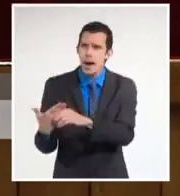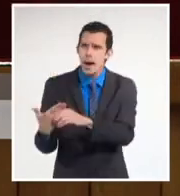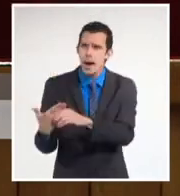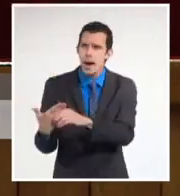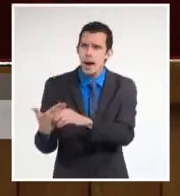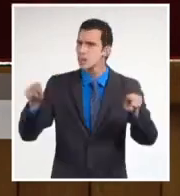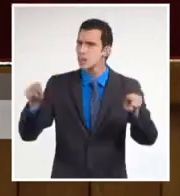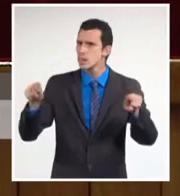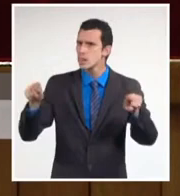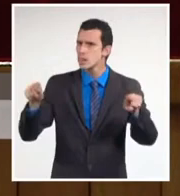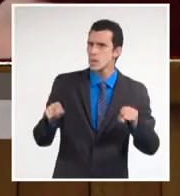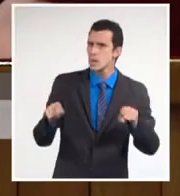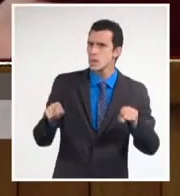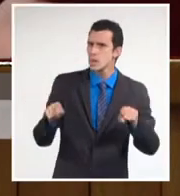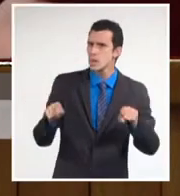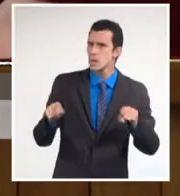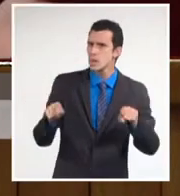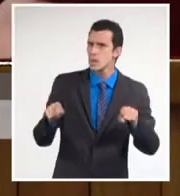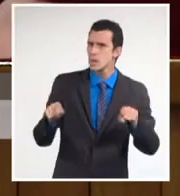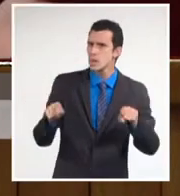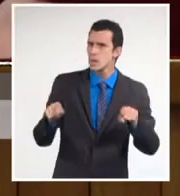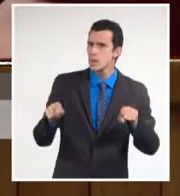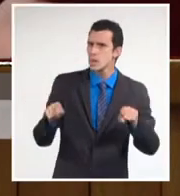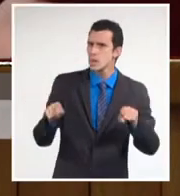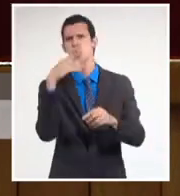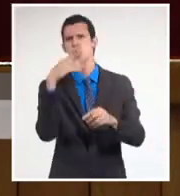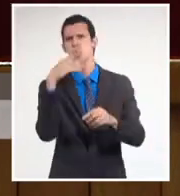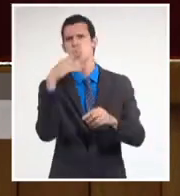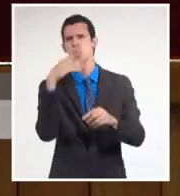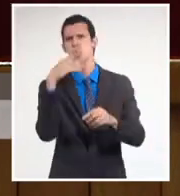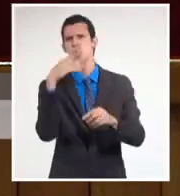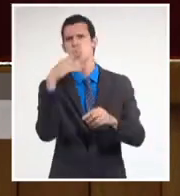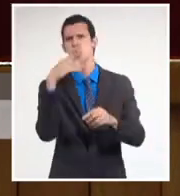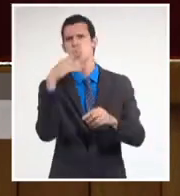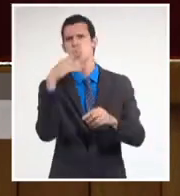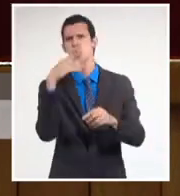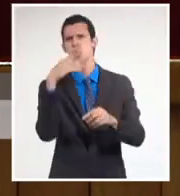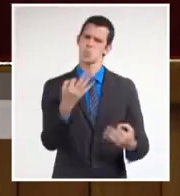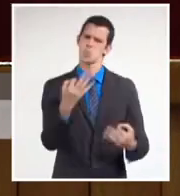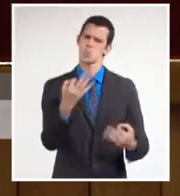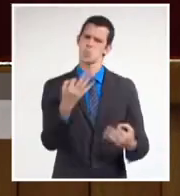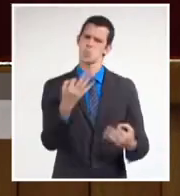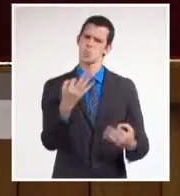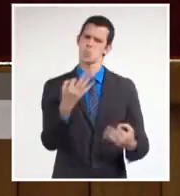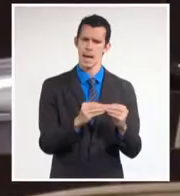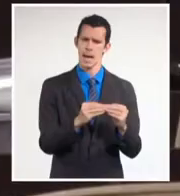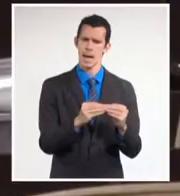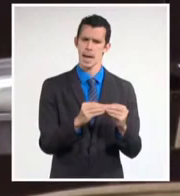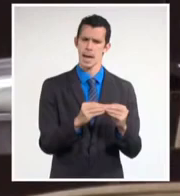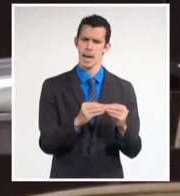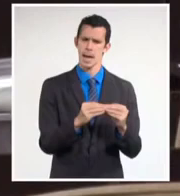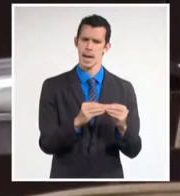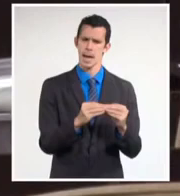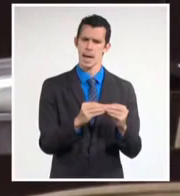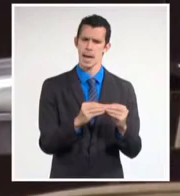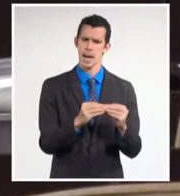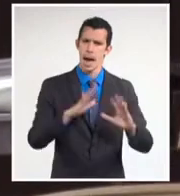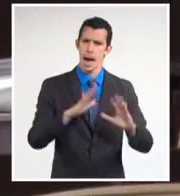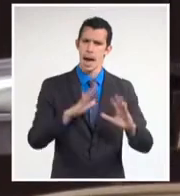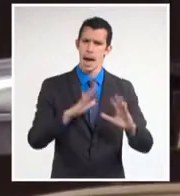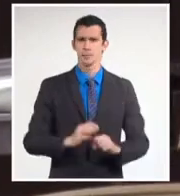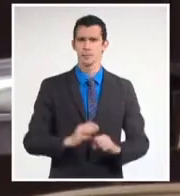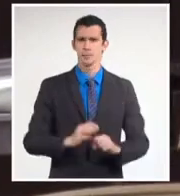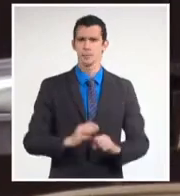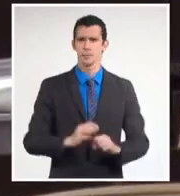hacerlo? Entonces no nos los propongamos. La otra vía, ¿cuál es? Más producción nacional. Hicimos